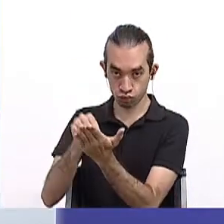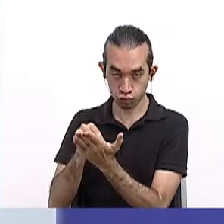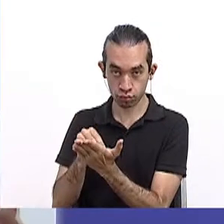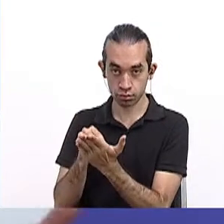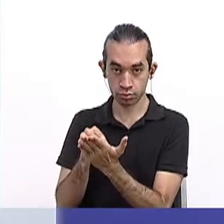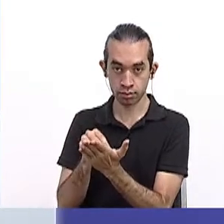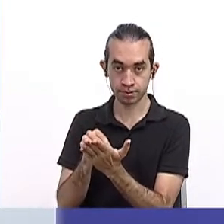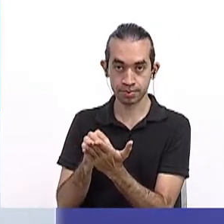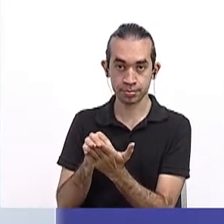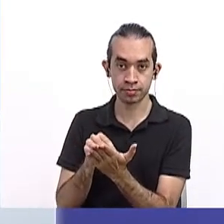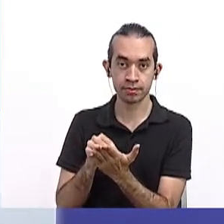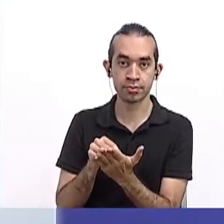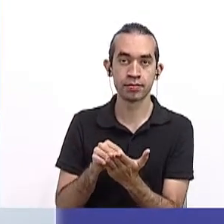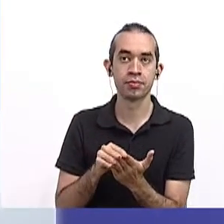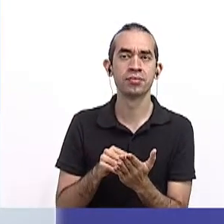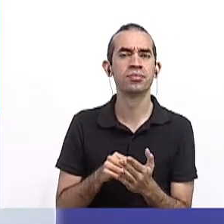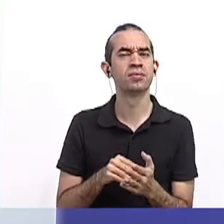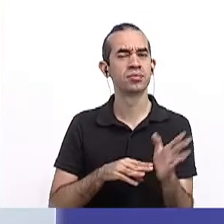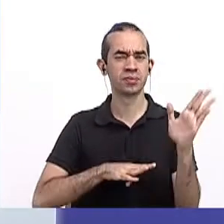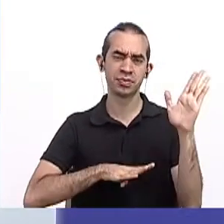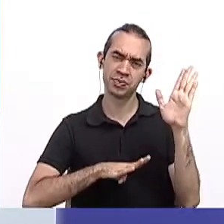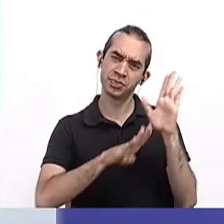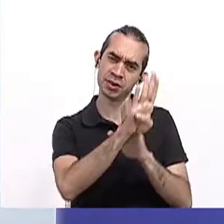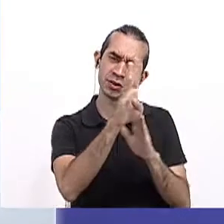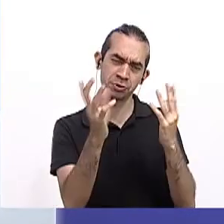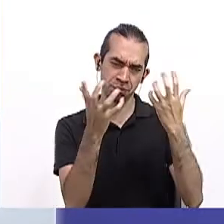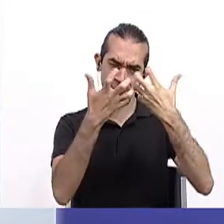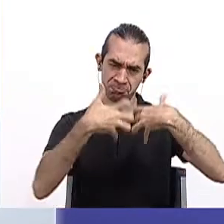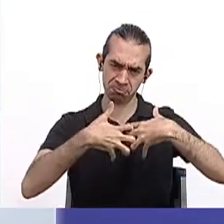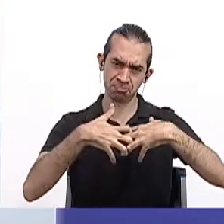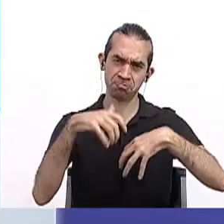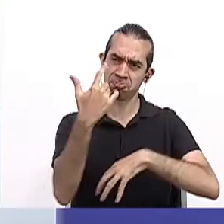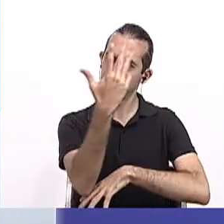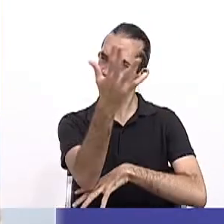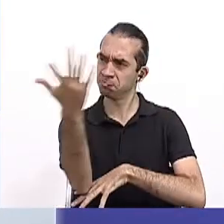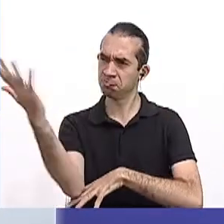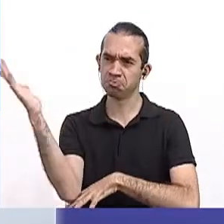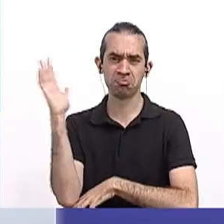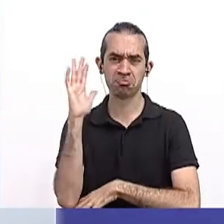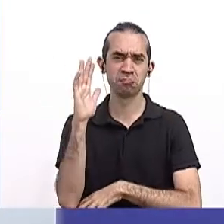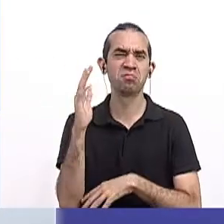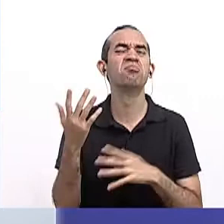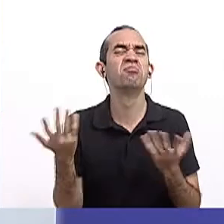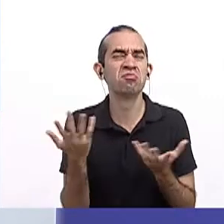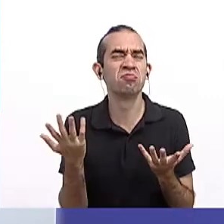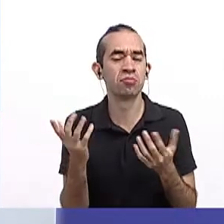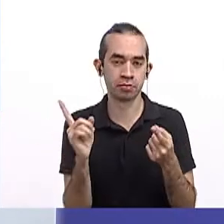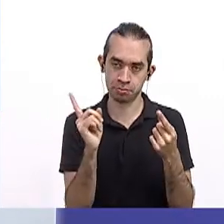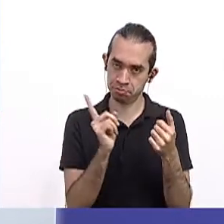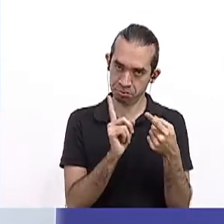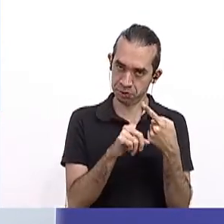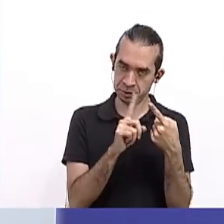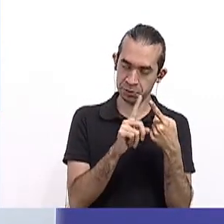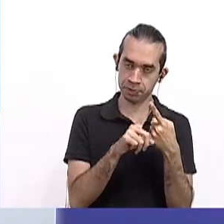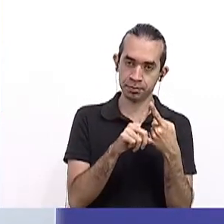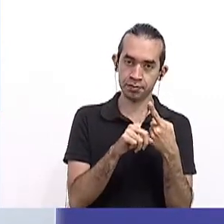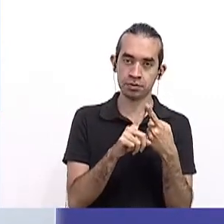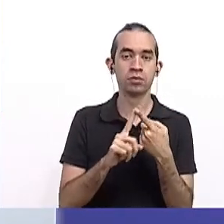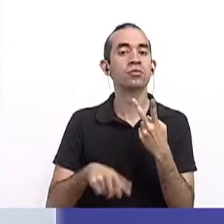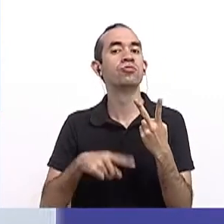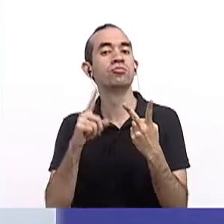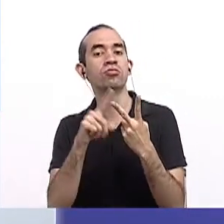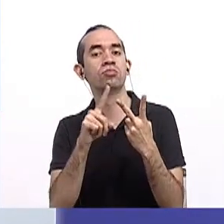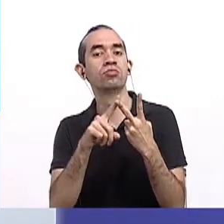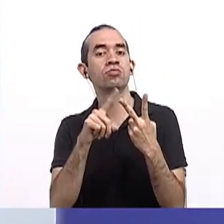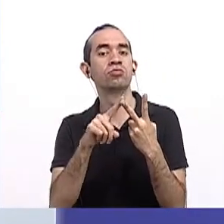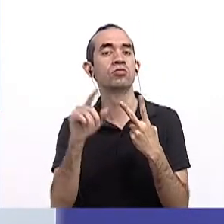cuadernos, ¿qué es el desarrollo sostenible? Ese será el primero que vamos a resolver. ¿Y cómo está Costa